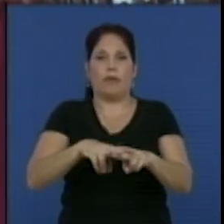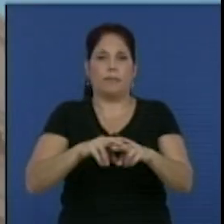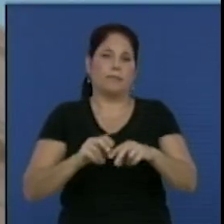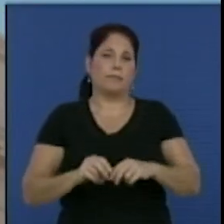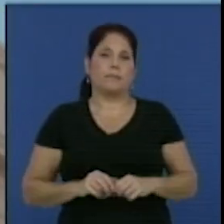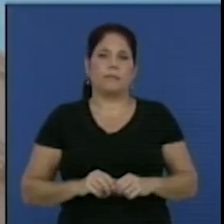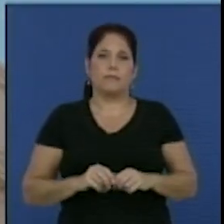¡Gracias! ¡Gracias!